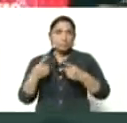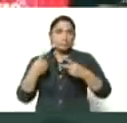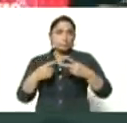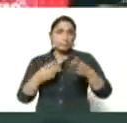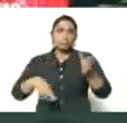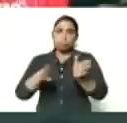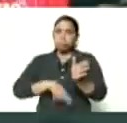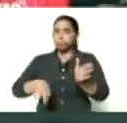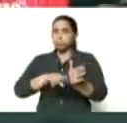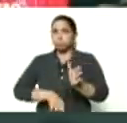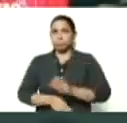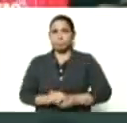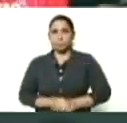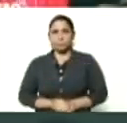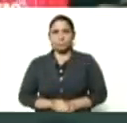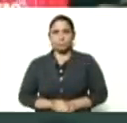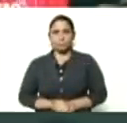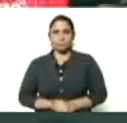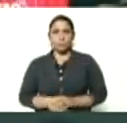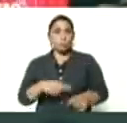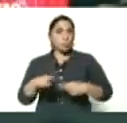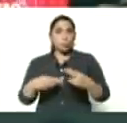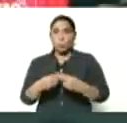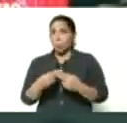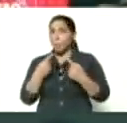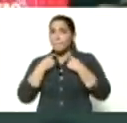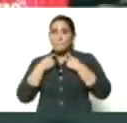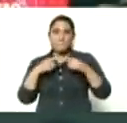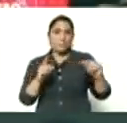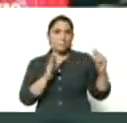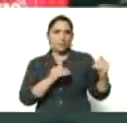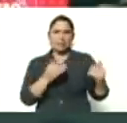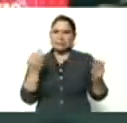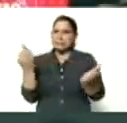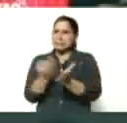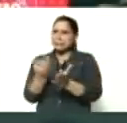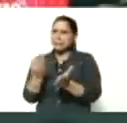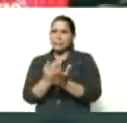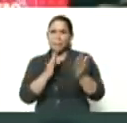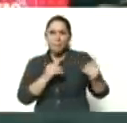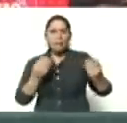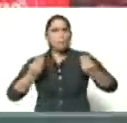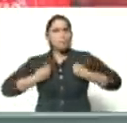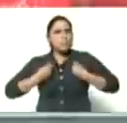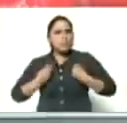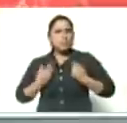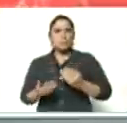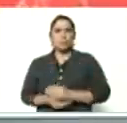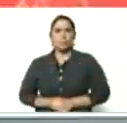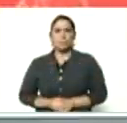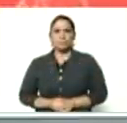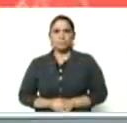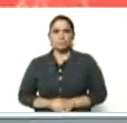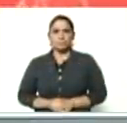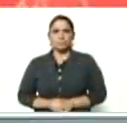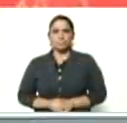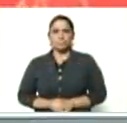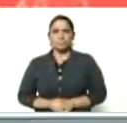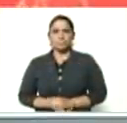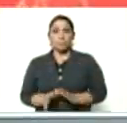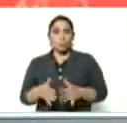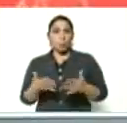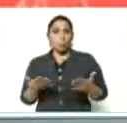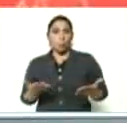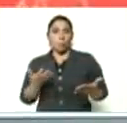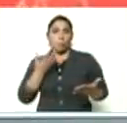circunstancias. Uno nunca pierde la esperanza, uno siempre tiene la esperanza viva, sobre todo cuando se